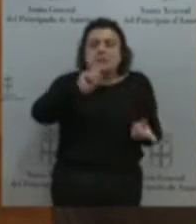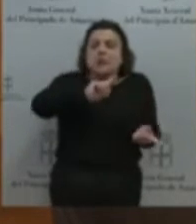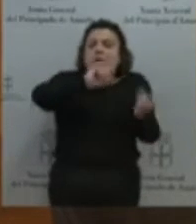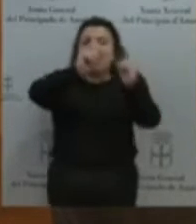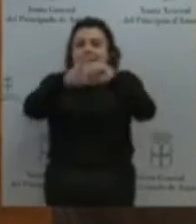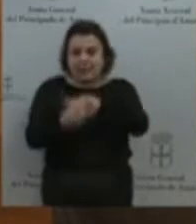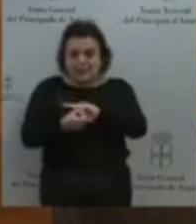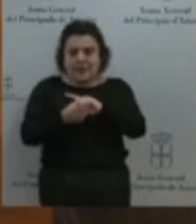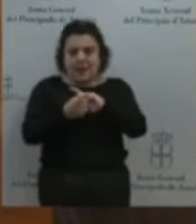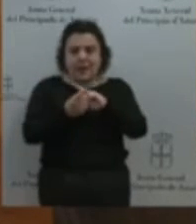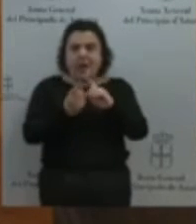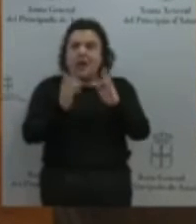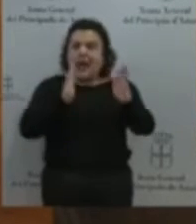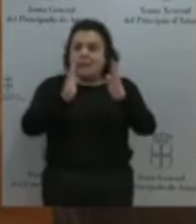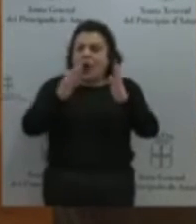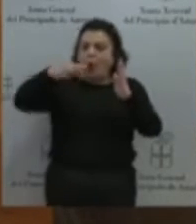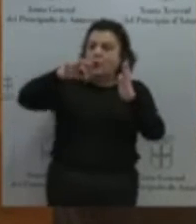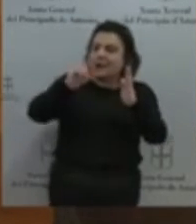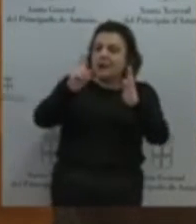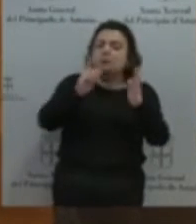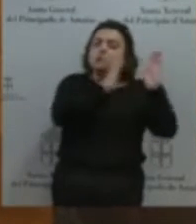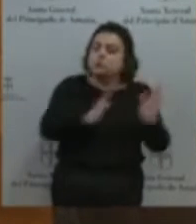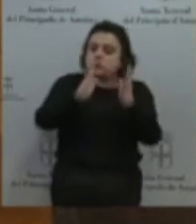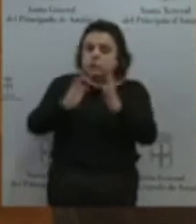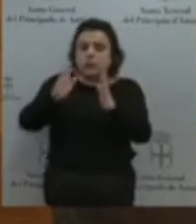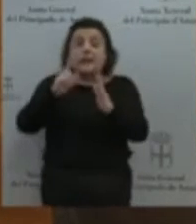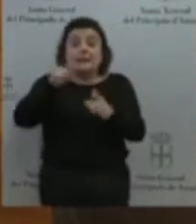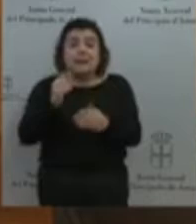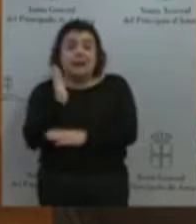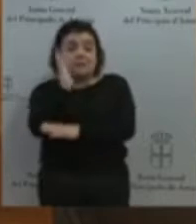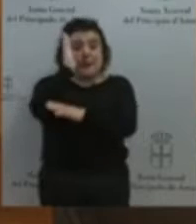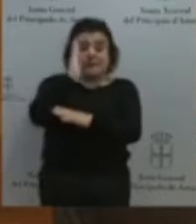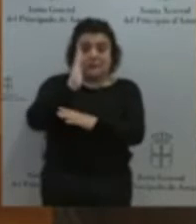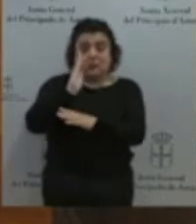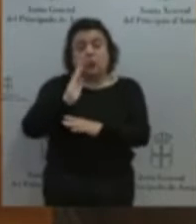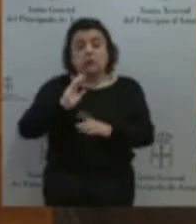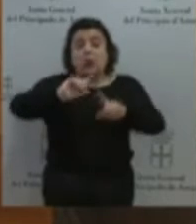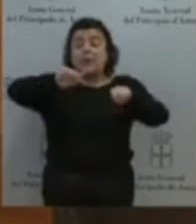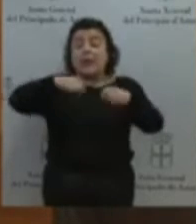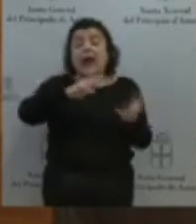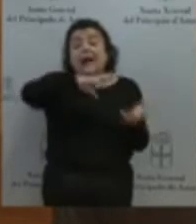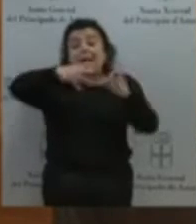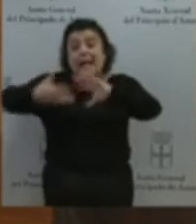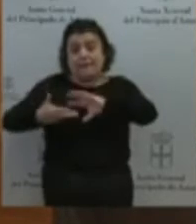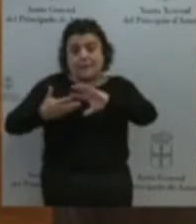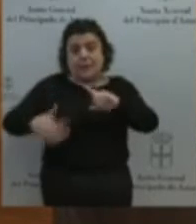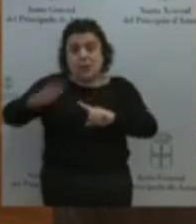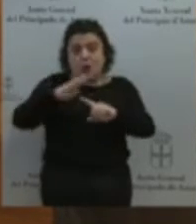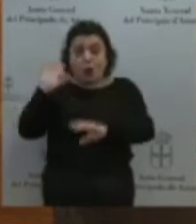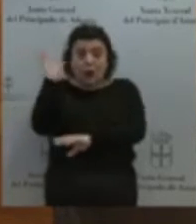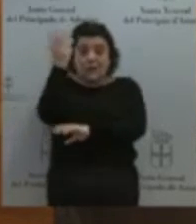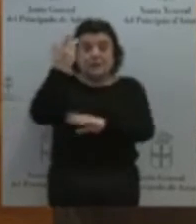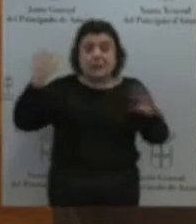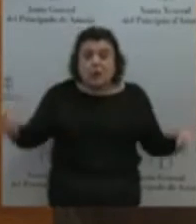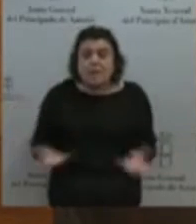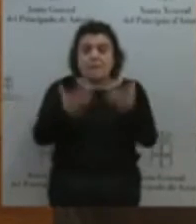impacto de un cambio climático que está empujando, digamos, nuestra región hacia estándares de temperatura que antes no conocíamos. Todo esto redunda,